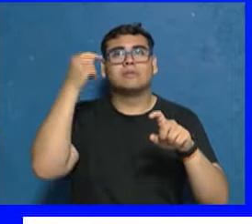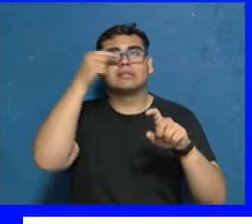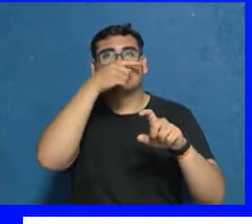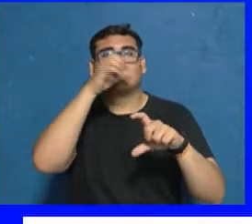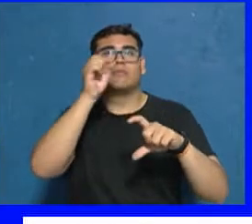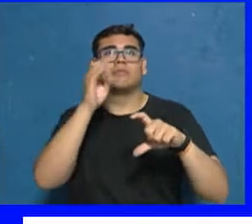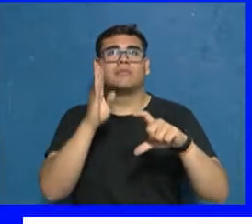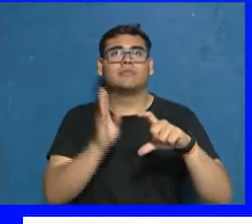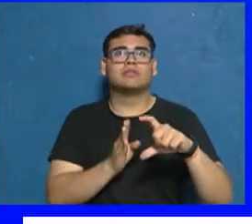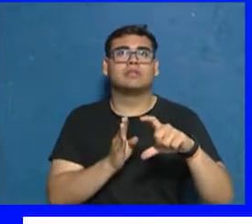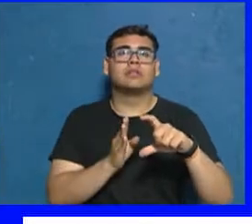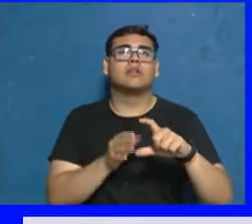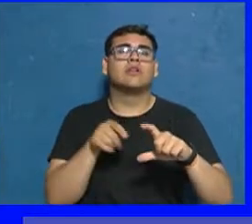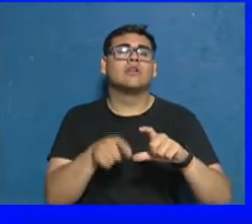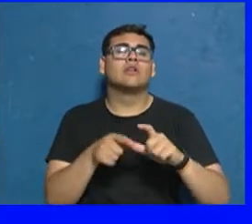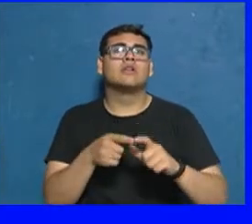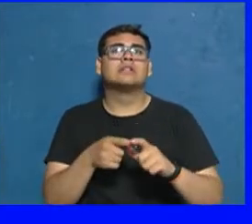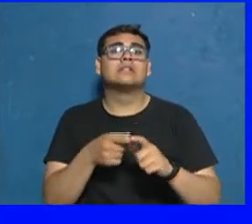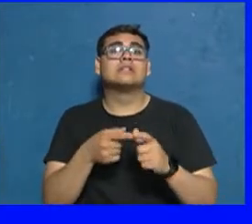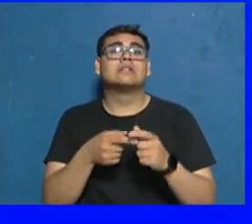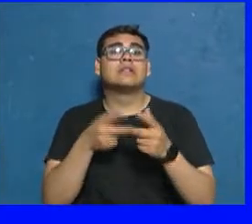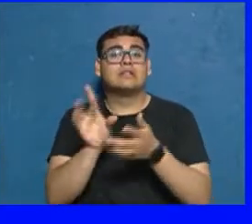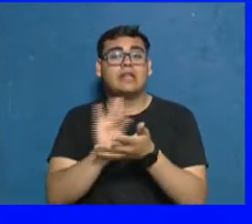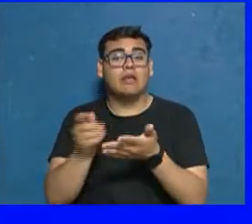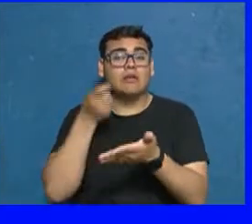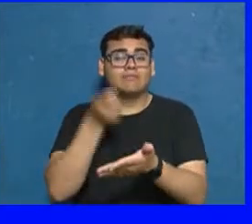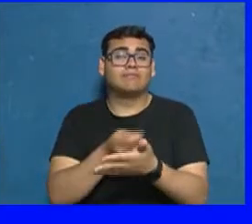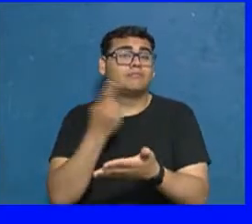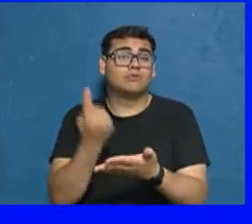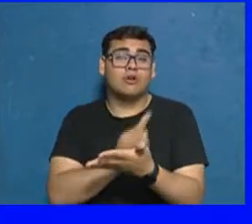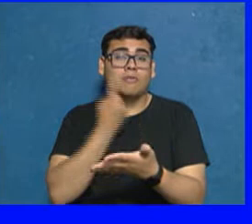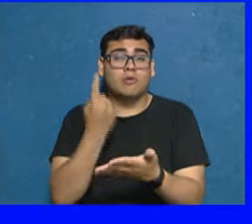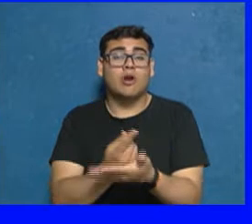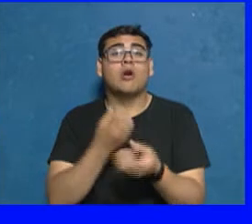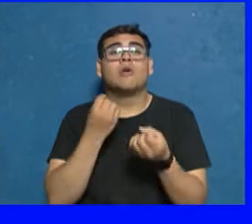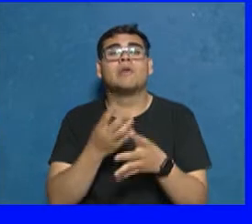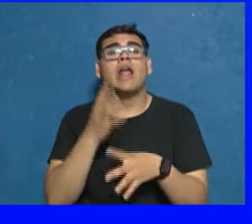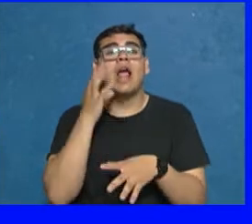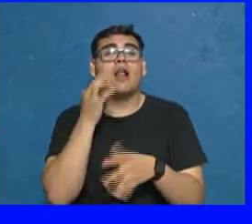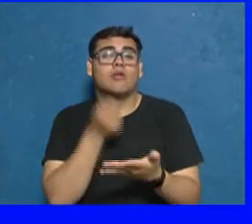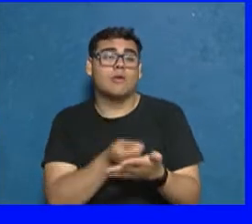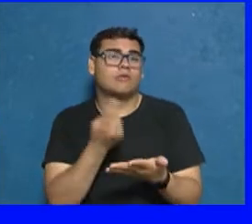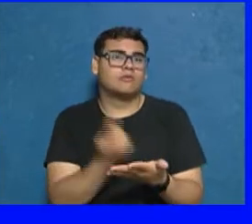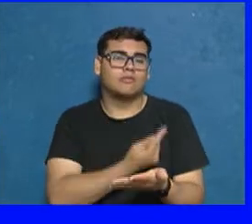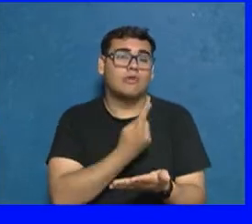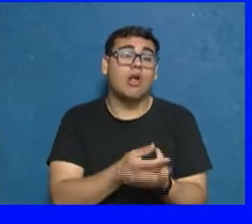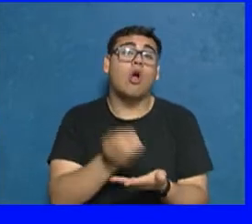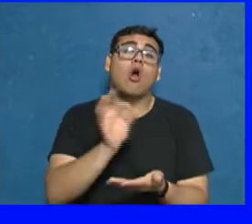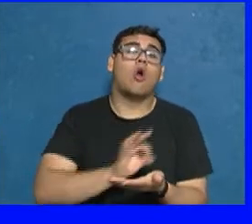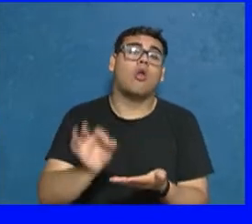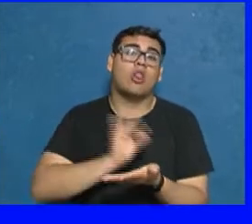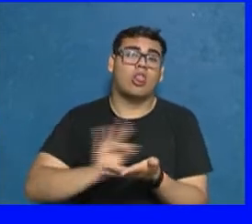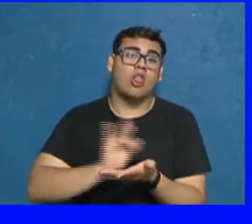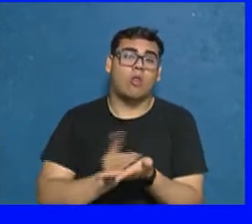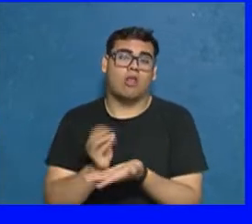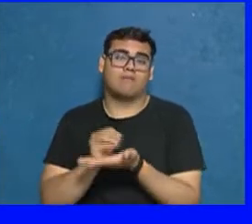28,7% de esos que tienen deudas no puede pagarlas, ya sea porque dejó de pagar algunas, porque contrajo más deuda para poder